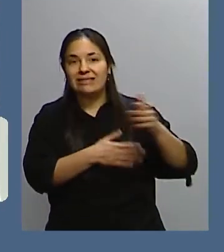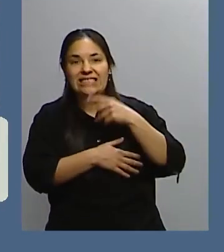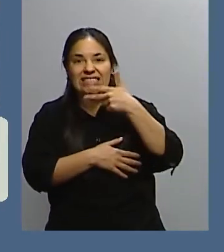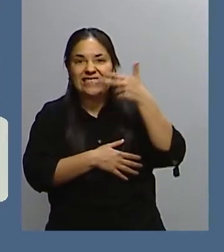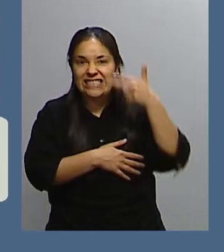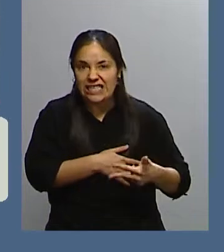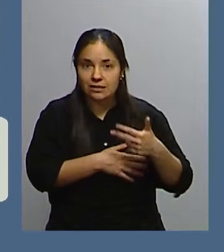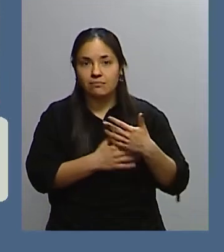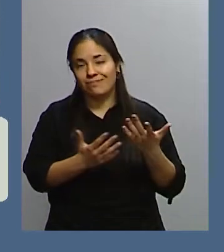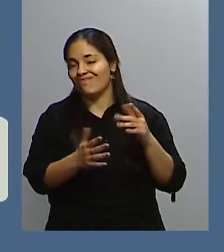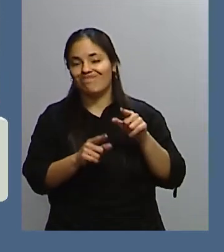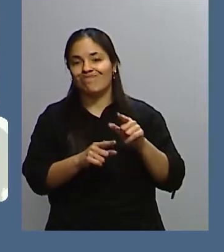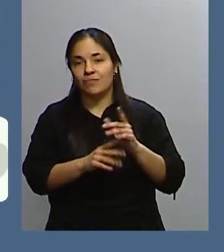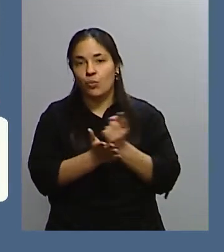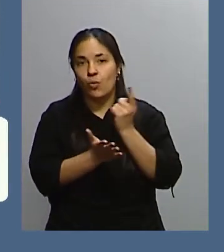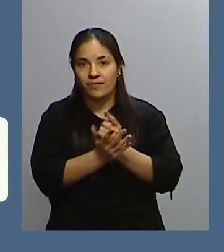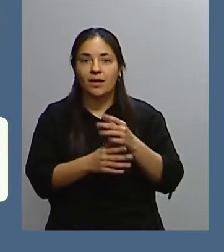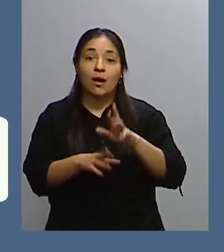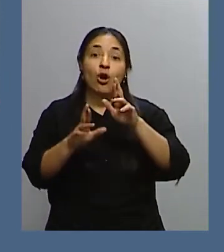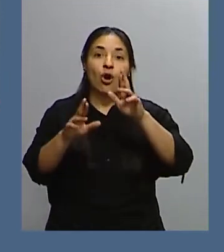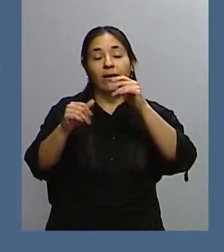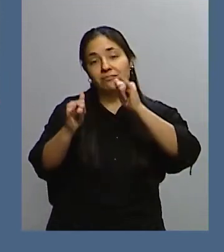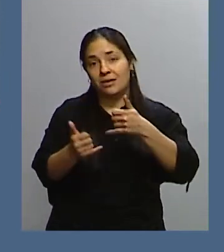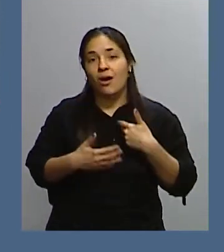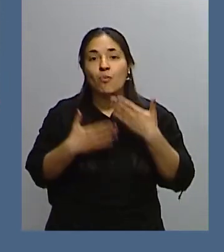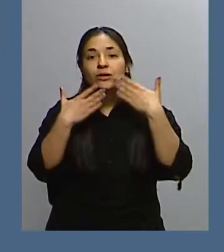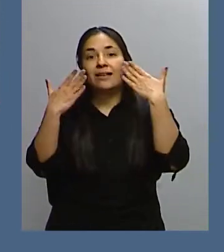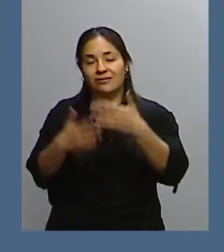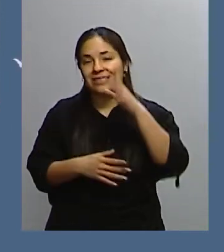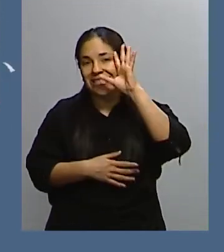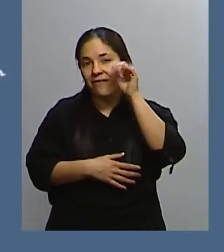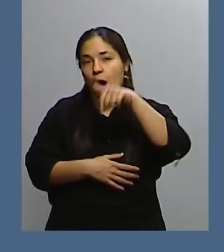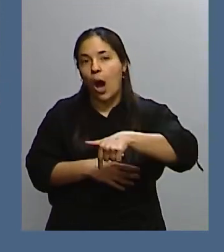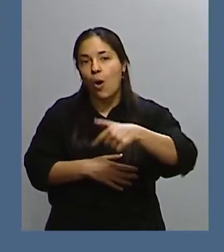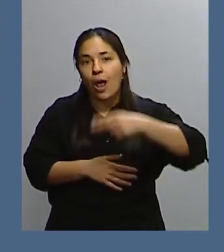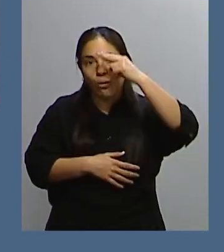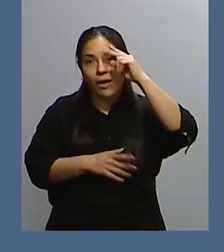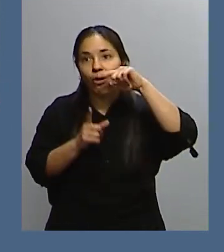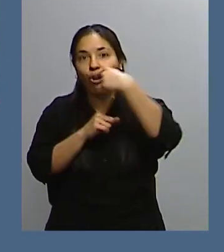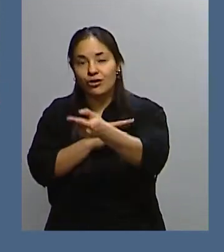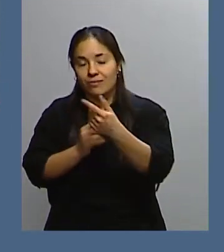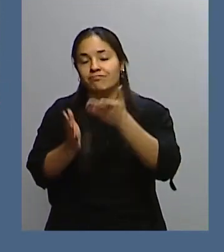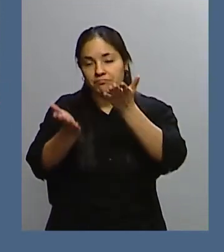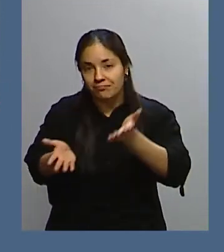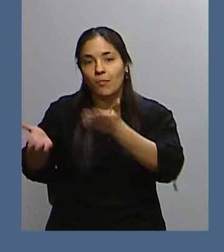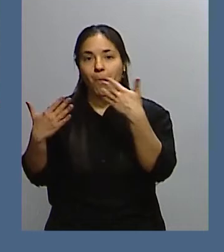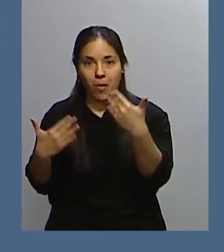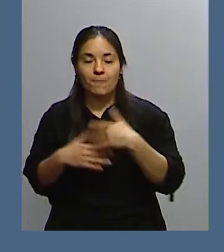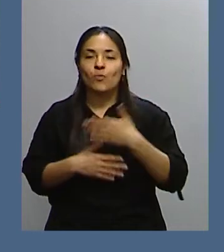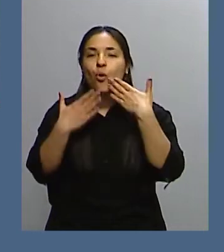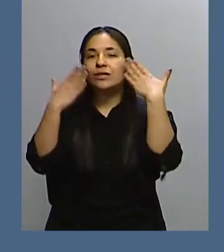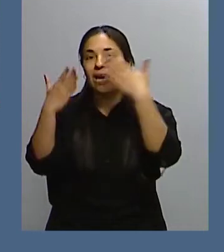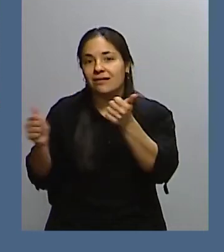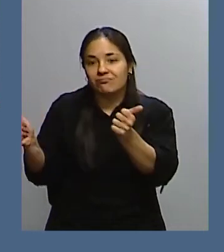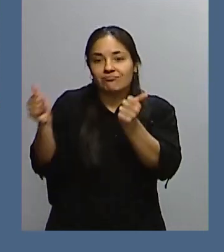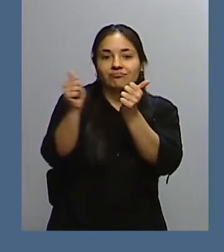sea. Salvador, muchísimas gracias por este rato con nosotros. Lo liberamos porque sabemos que tiene otros compromisos y bueno, le agradecemos nuevamente por este ratito para entender un